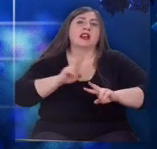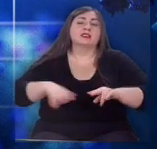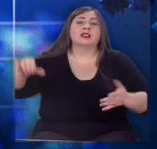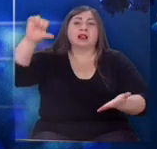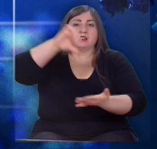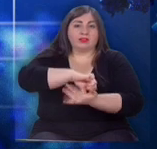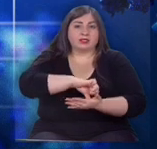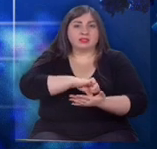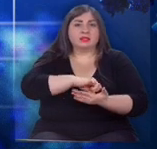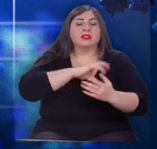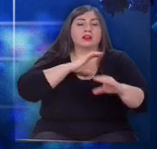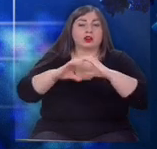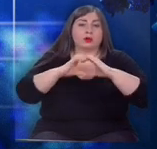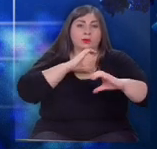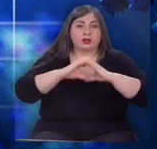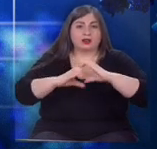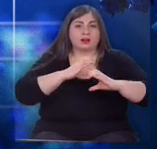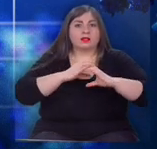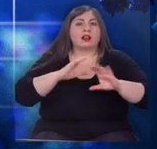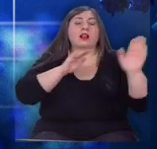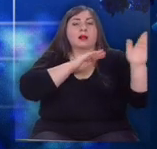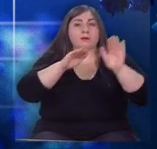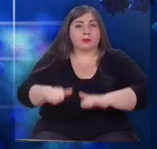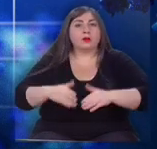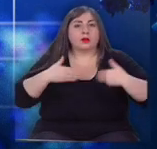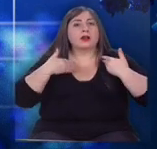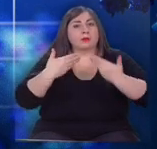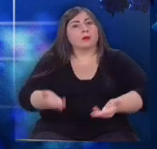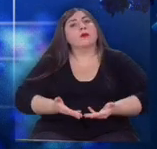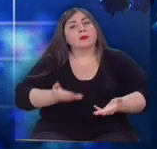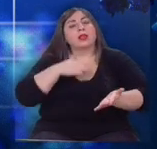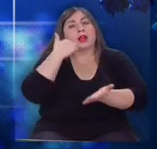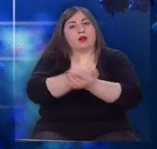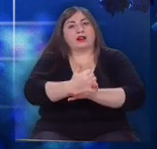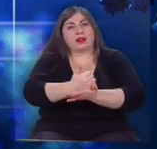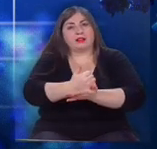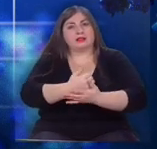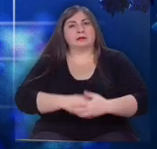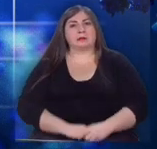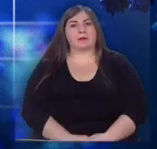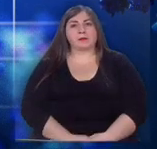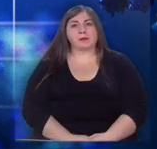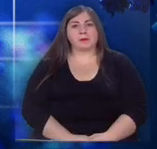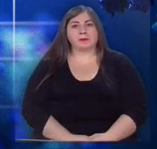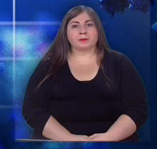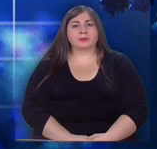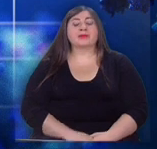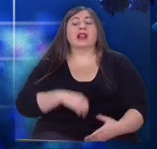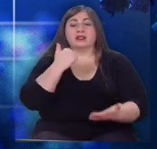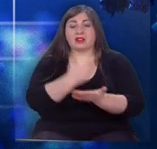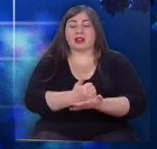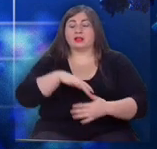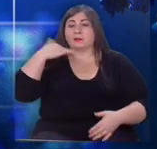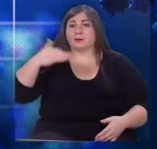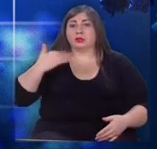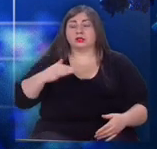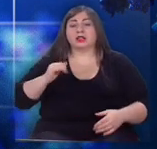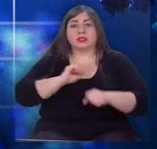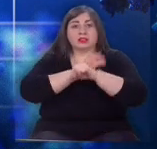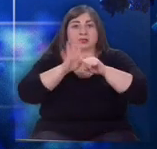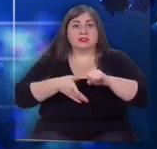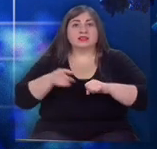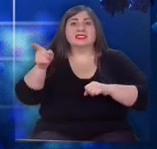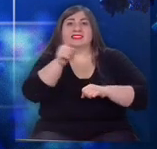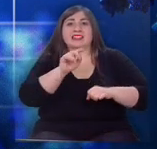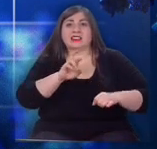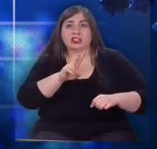central en tema de comunicación y el apoyo que le podemos brindar a los alcaldes en ese sentido. Alcaldes que han sido actores fundamentales en este manejo del coronavirus. Sergio España,